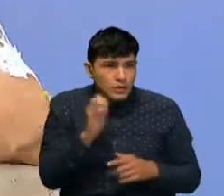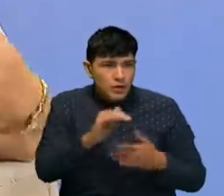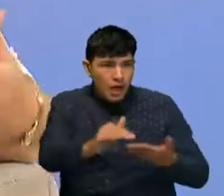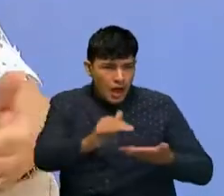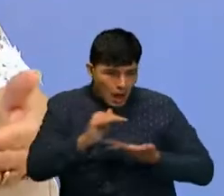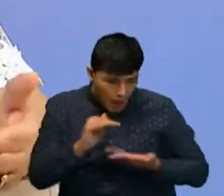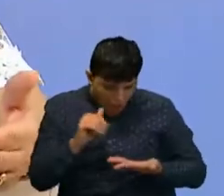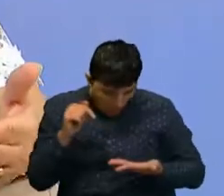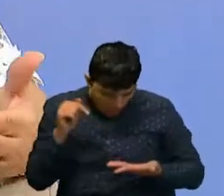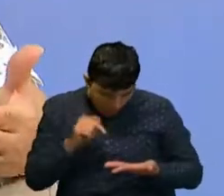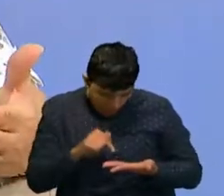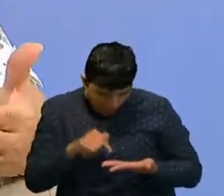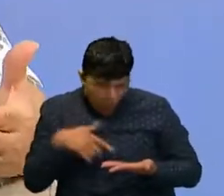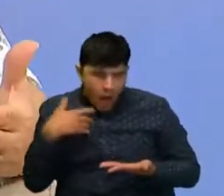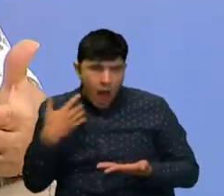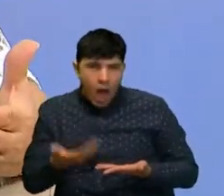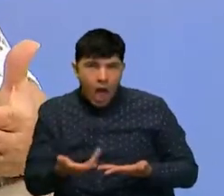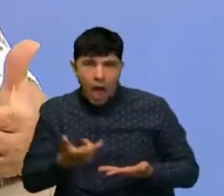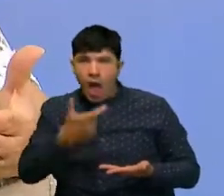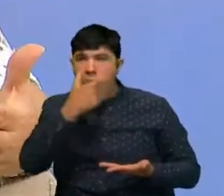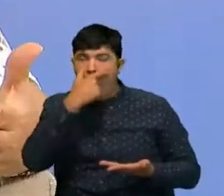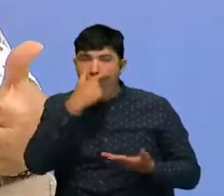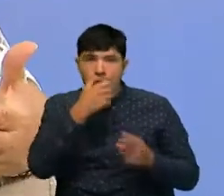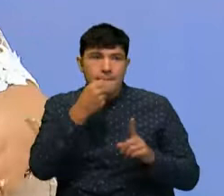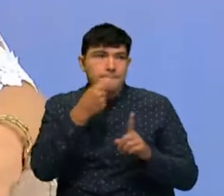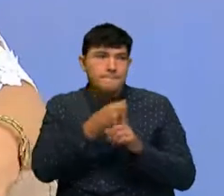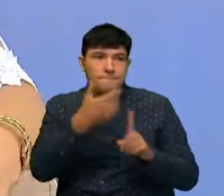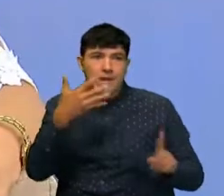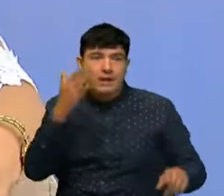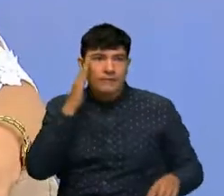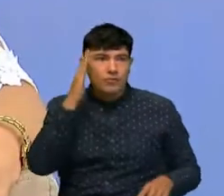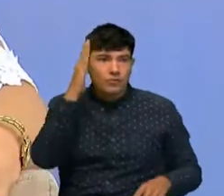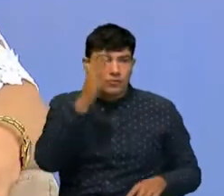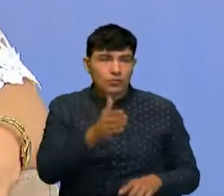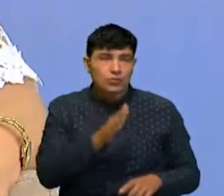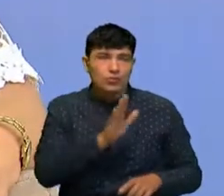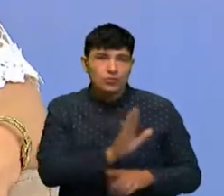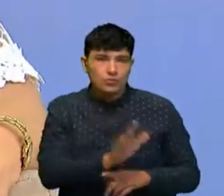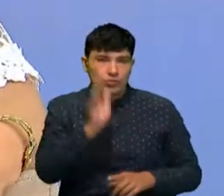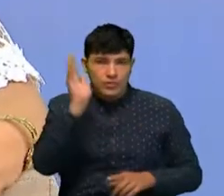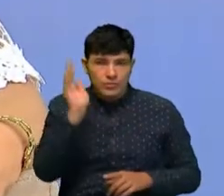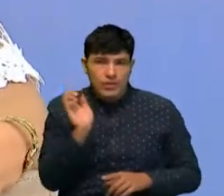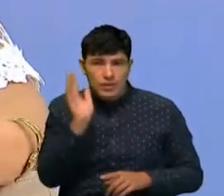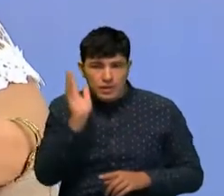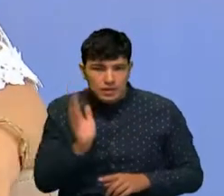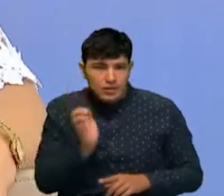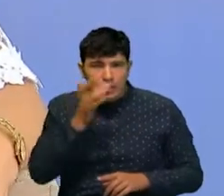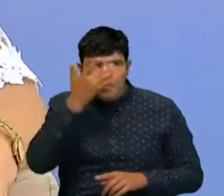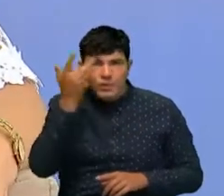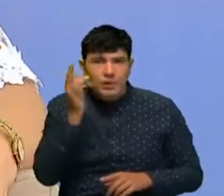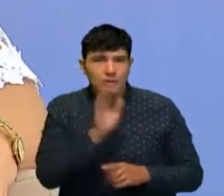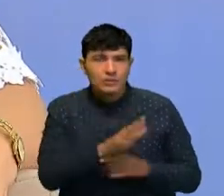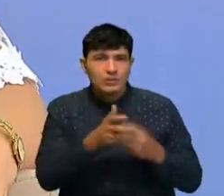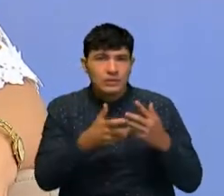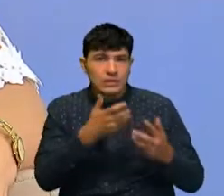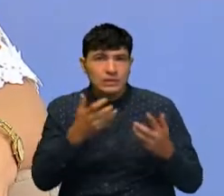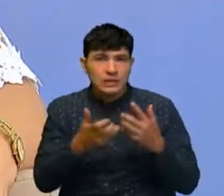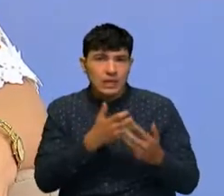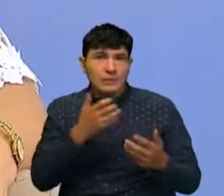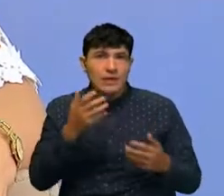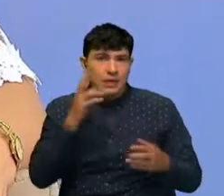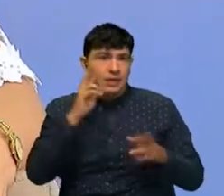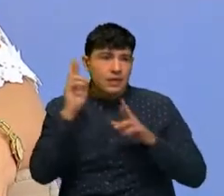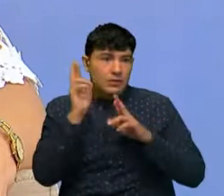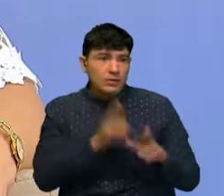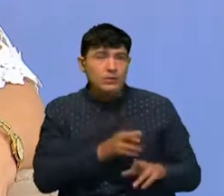mínimo, pues de una vez es cuando causa impacto en los futuros pensionados. ¿Por qué? Porque ellos, el sistema de liquidación, tiene en